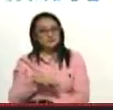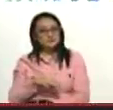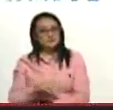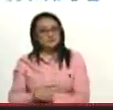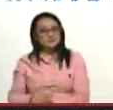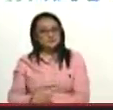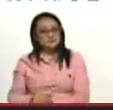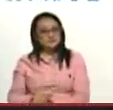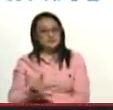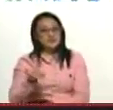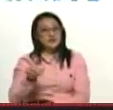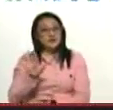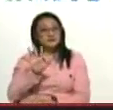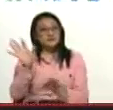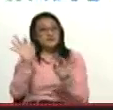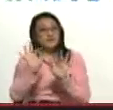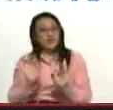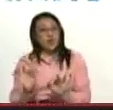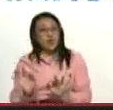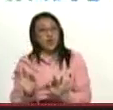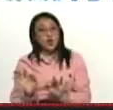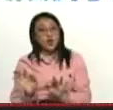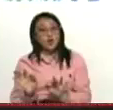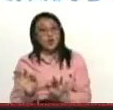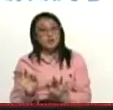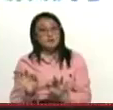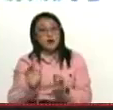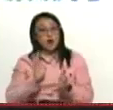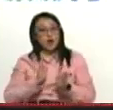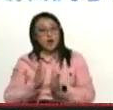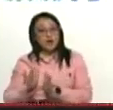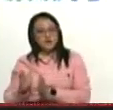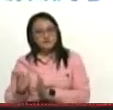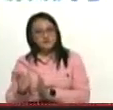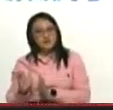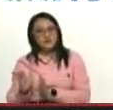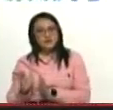y su naturaleza la forma en que estaba organizada